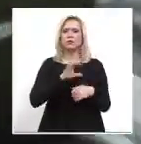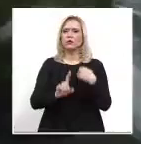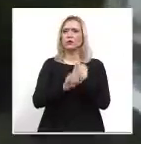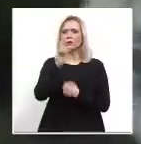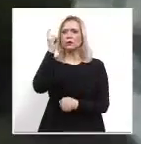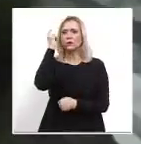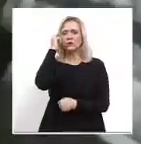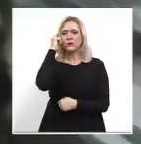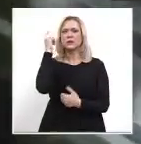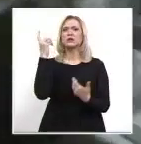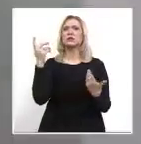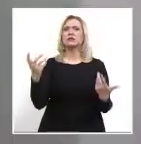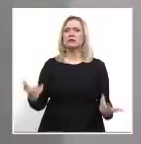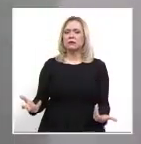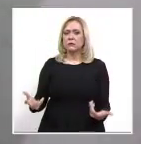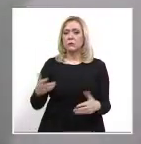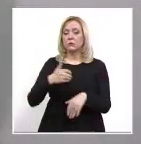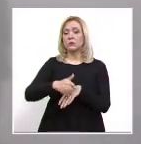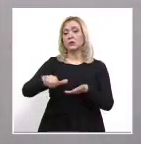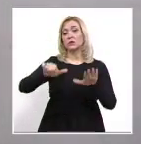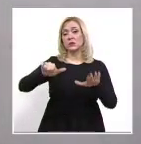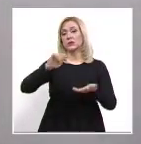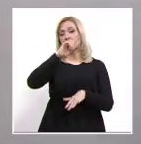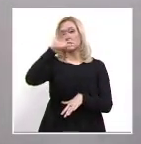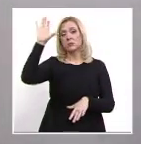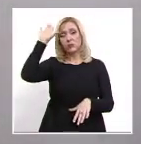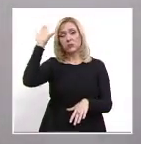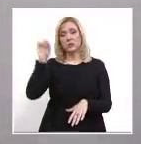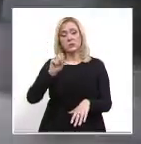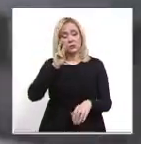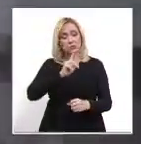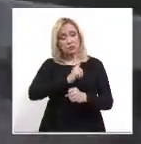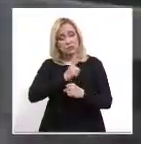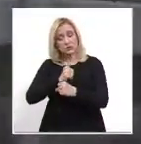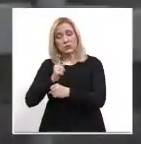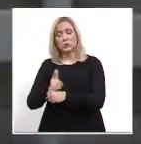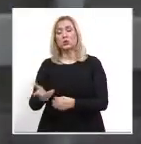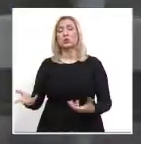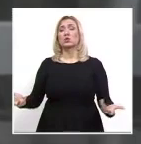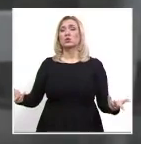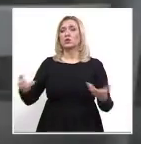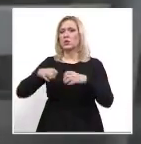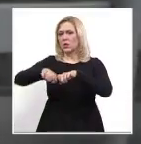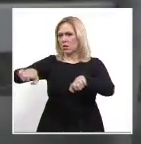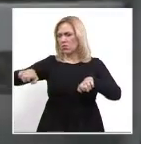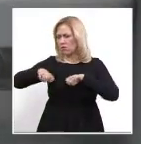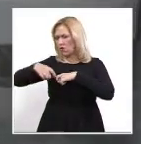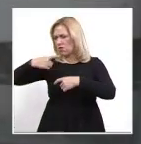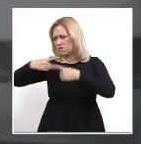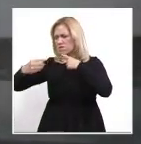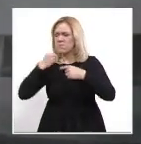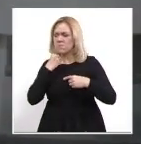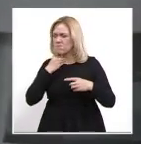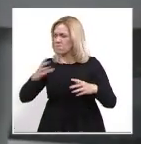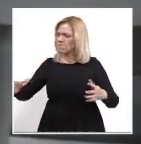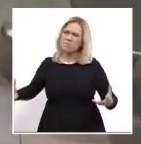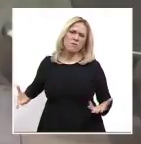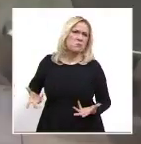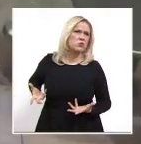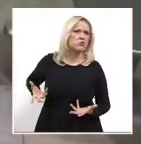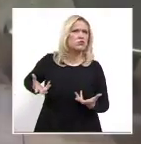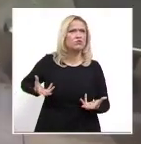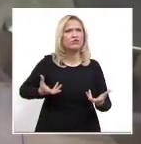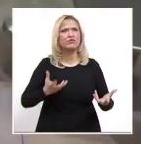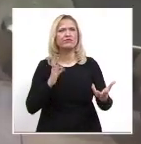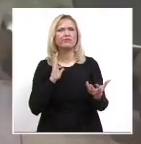encuentran recluidas en el Ceferezo 16 ubicado en Morelos. Una brigada integrada con personal de diversas unidades visitó